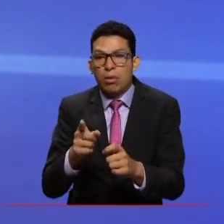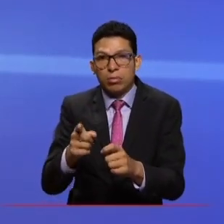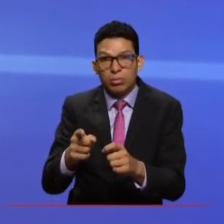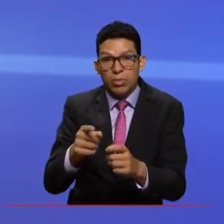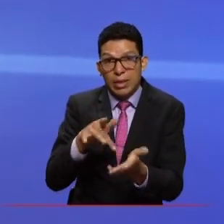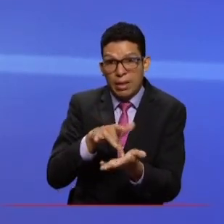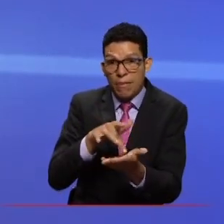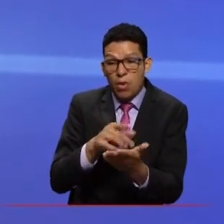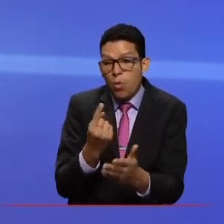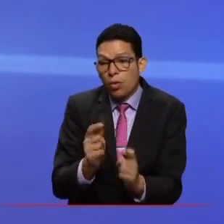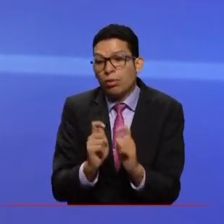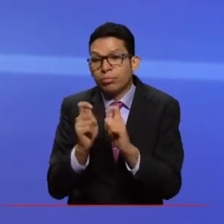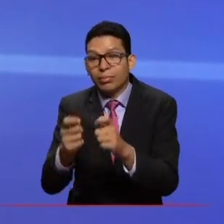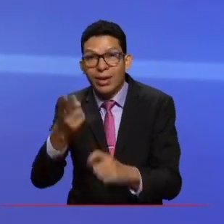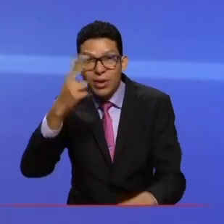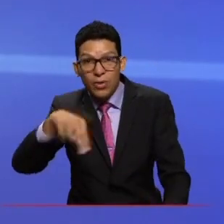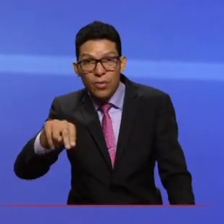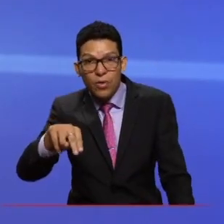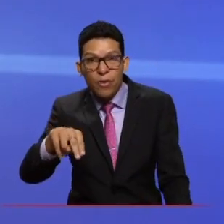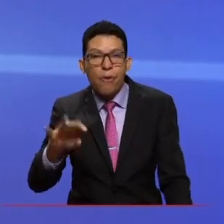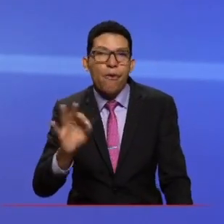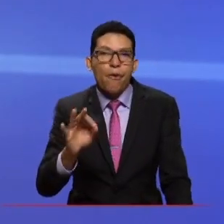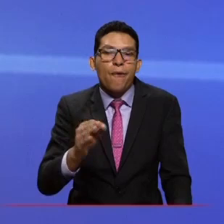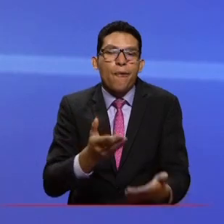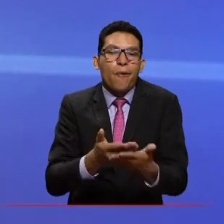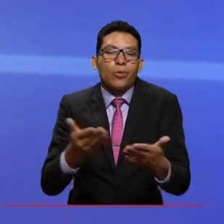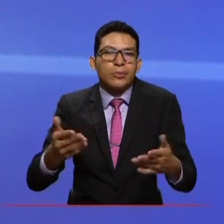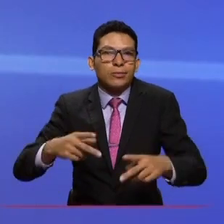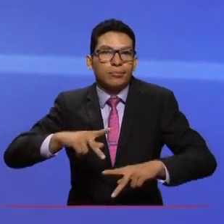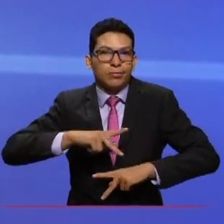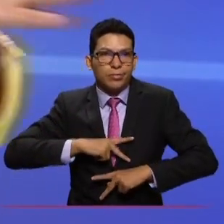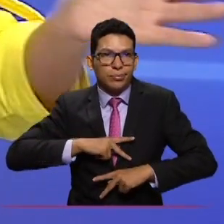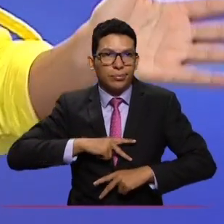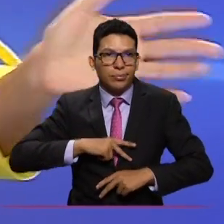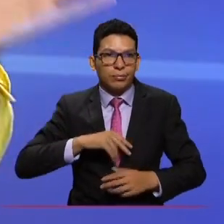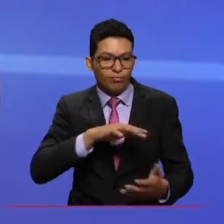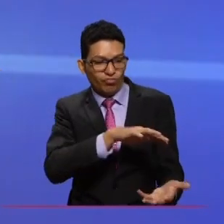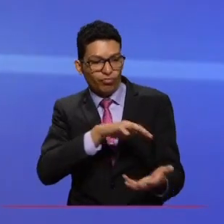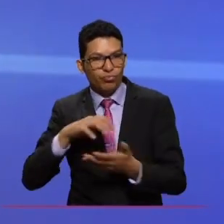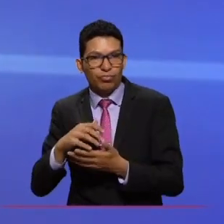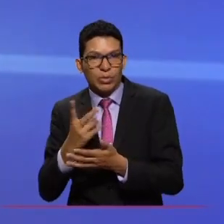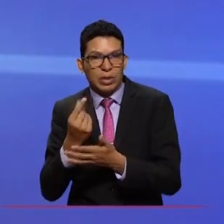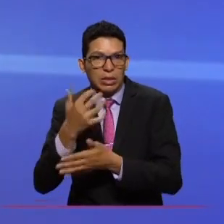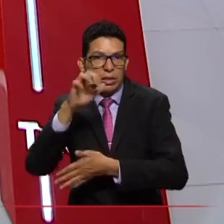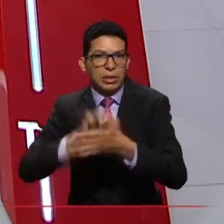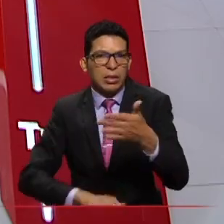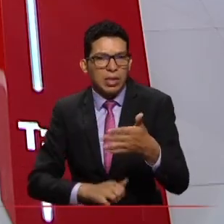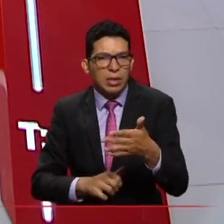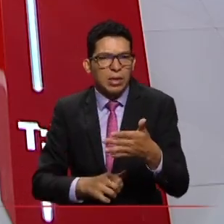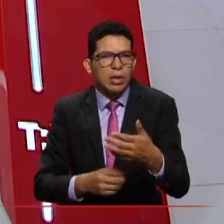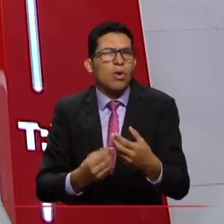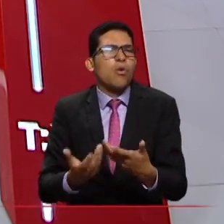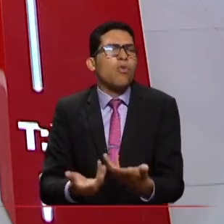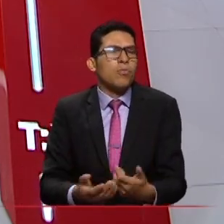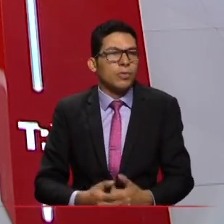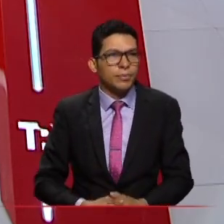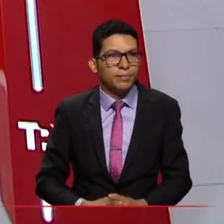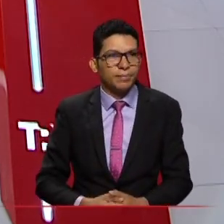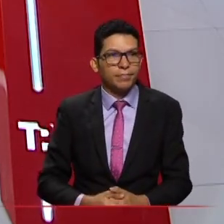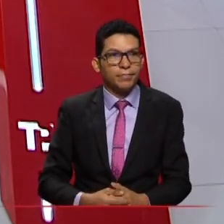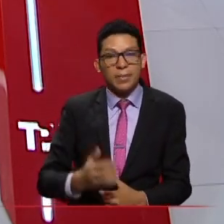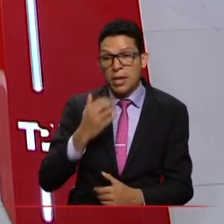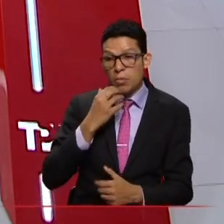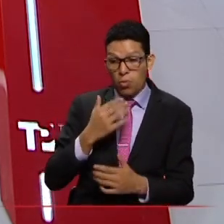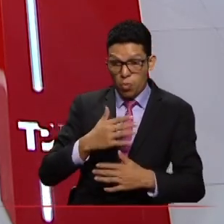o digamos, en el caso si tiene un bien, pues del bien le descuentan lo que debe o cómo funciona? Si ese causante